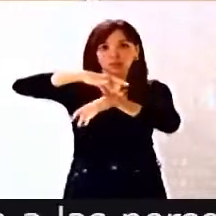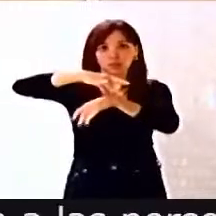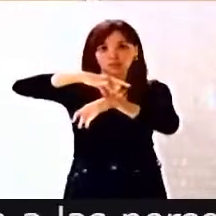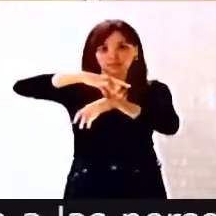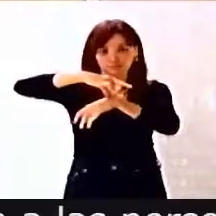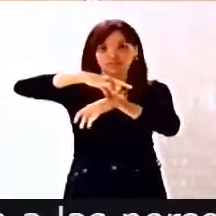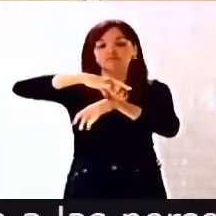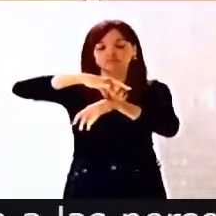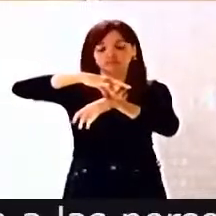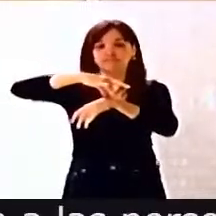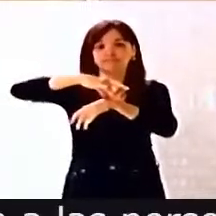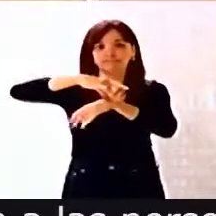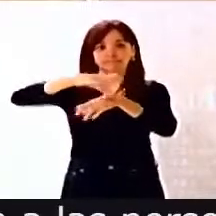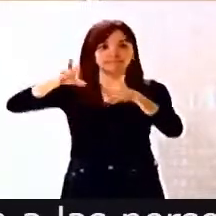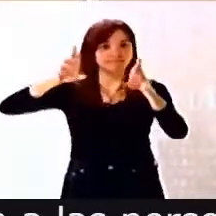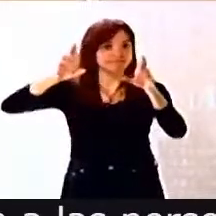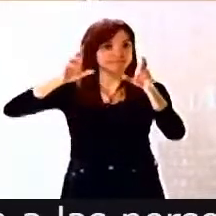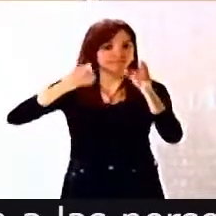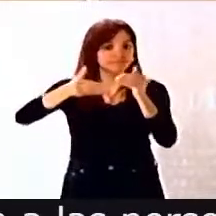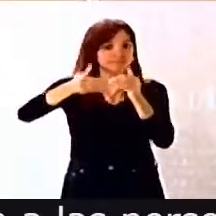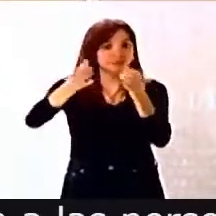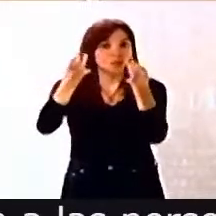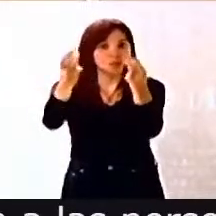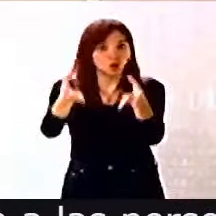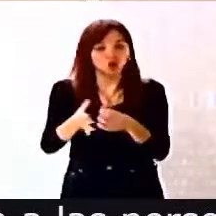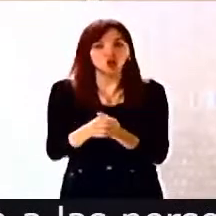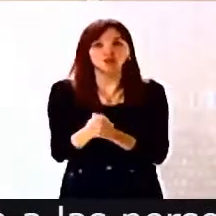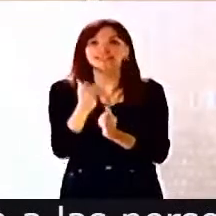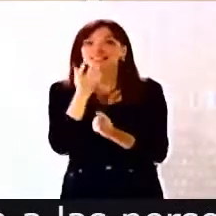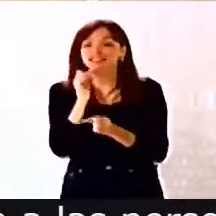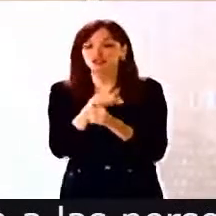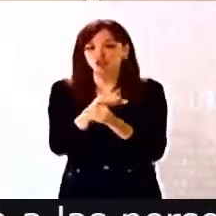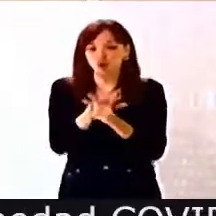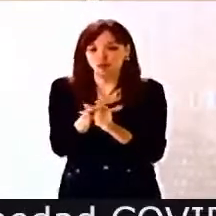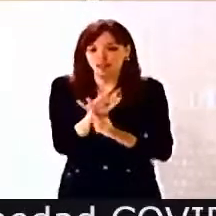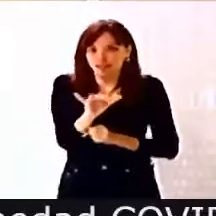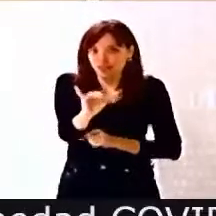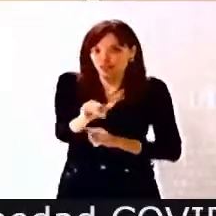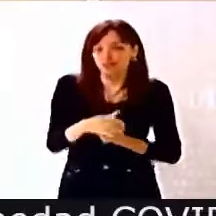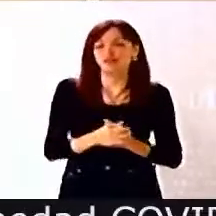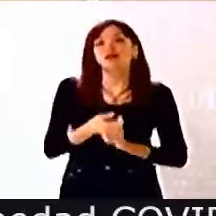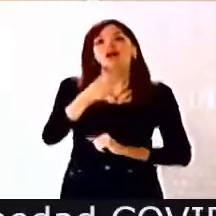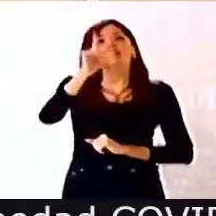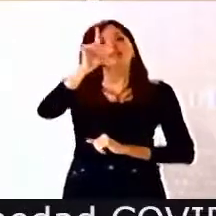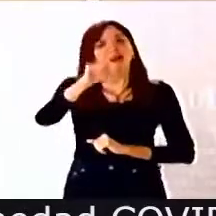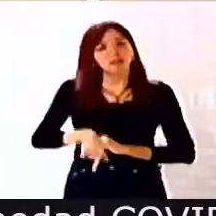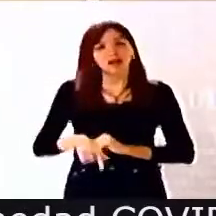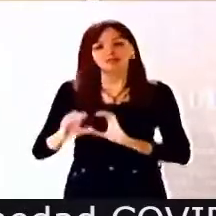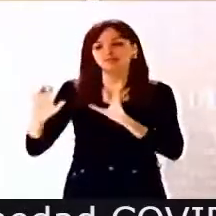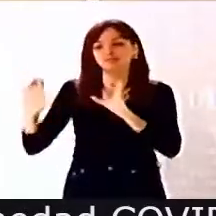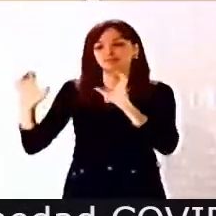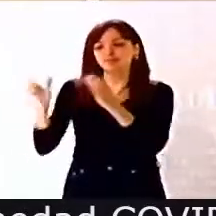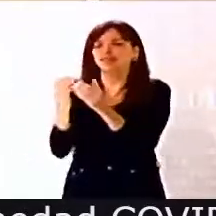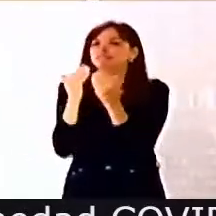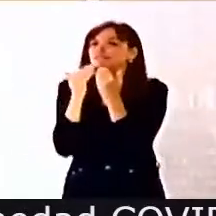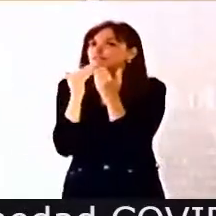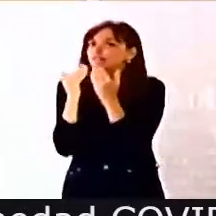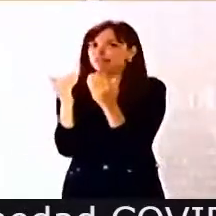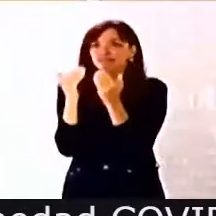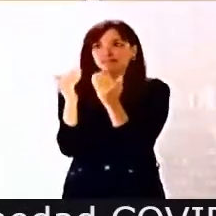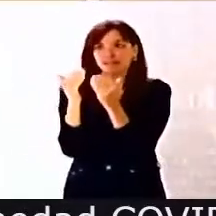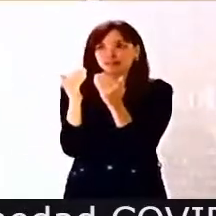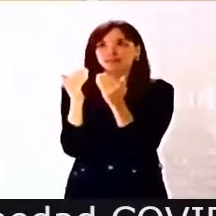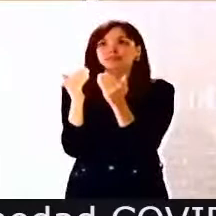infectadas o que tienen la enfermedad COVID-19. Y quiero también agradecerle muchísimo a